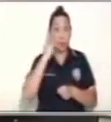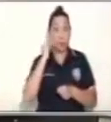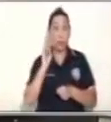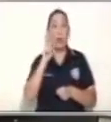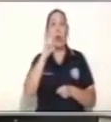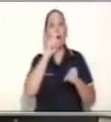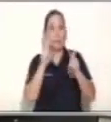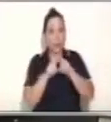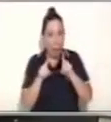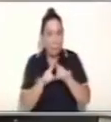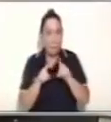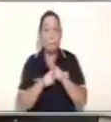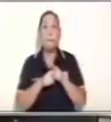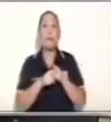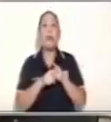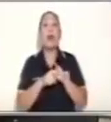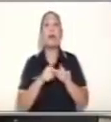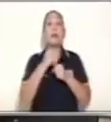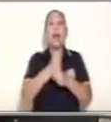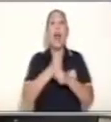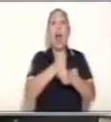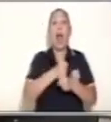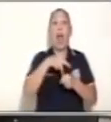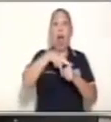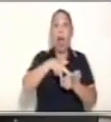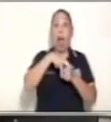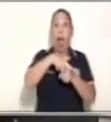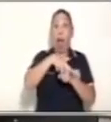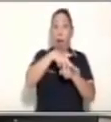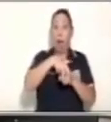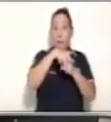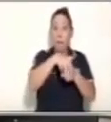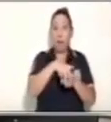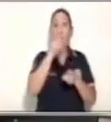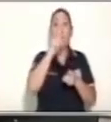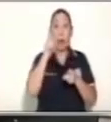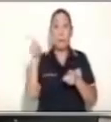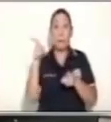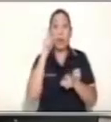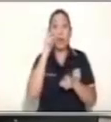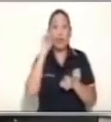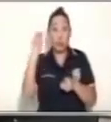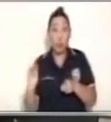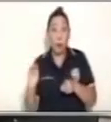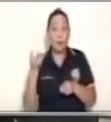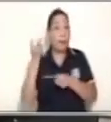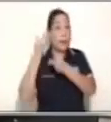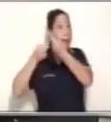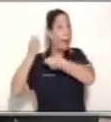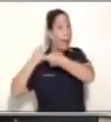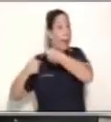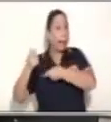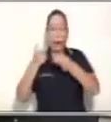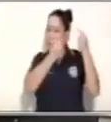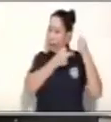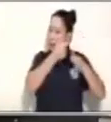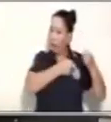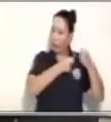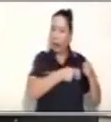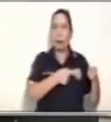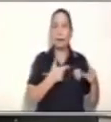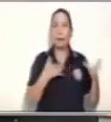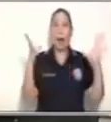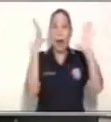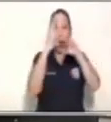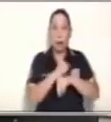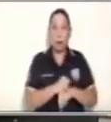cuello y en la cola aparecían con trenzas. Y los caballos, cuando el duende aparecía, los caballos empezaban a hacer un